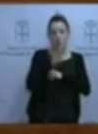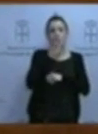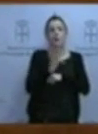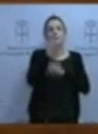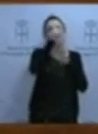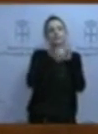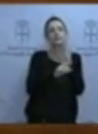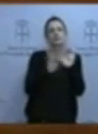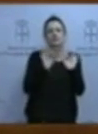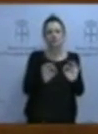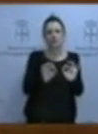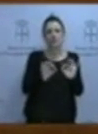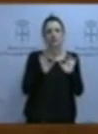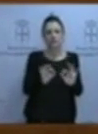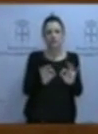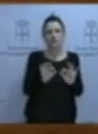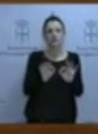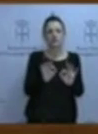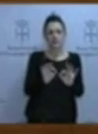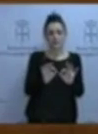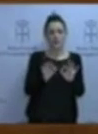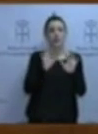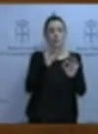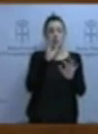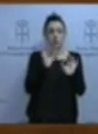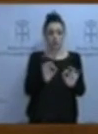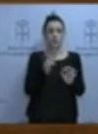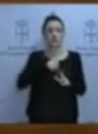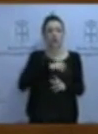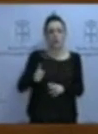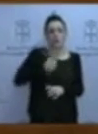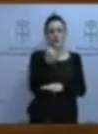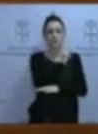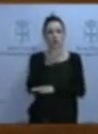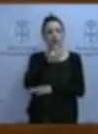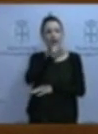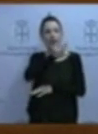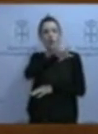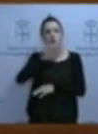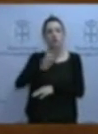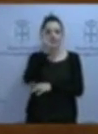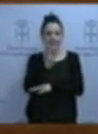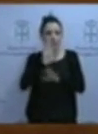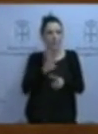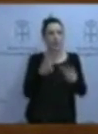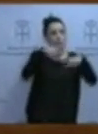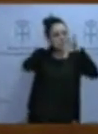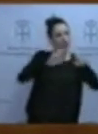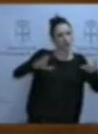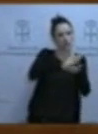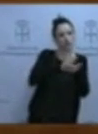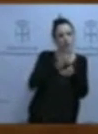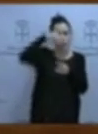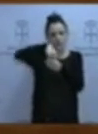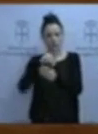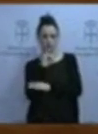criterios. Está claro que hay que aprovechar la gracia del Carlos III, pero no toda la investigación va a estar tocada por Carlos III, y esto